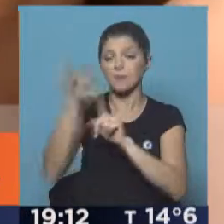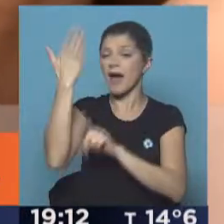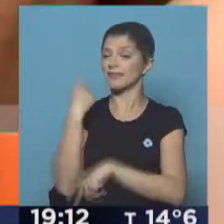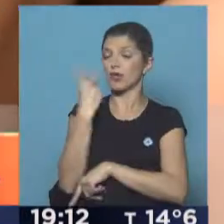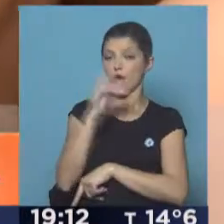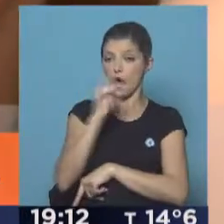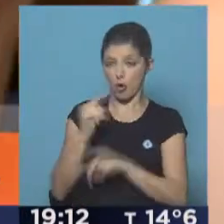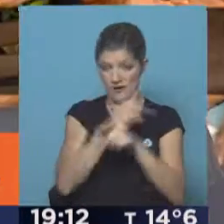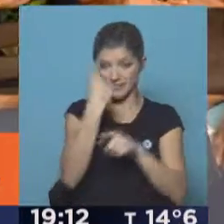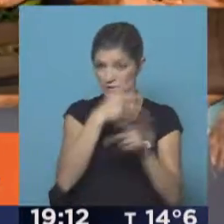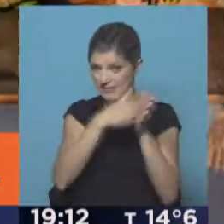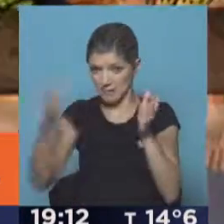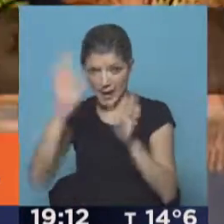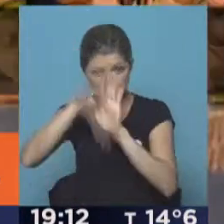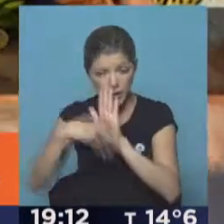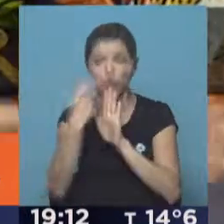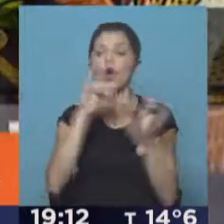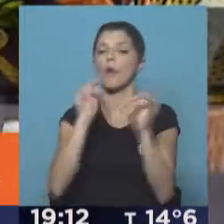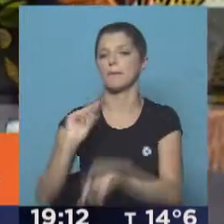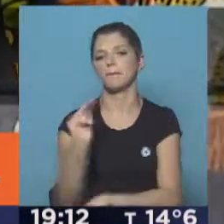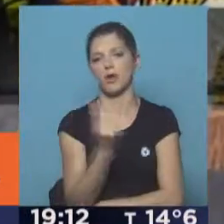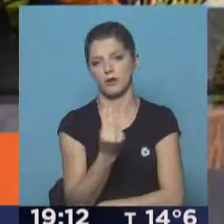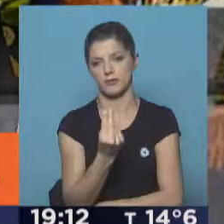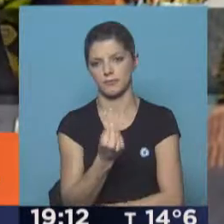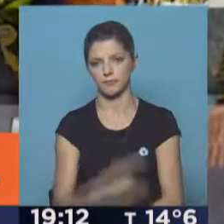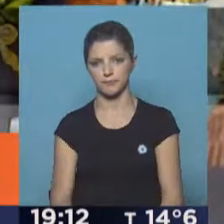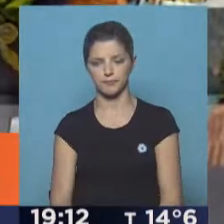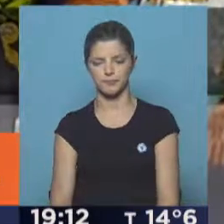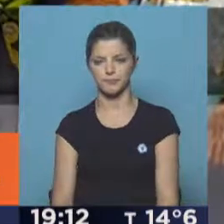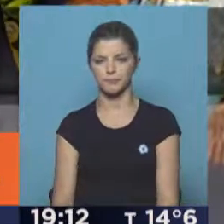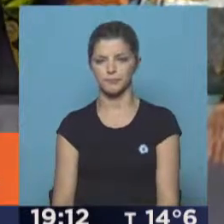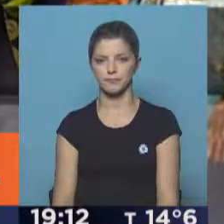menos de una semana. There are problems